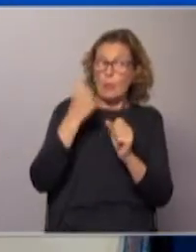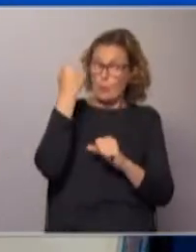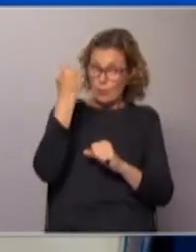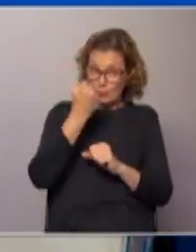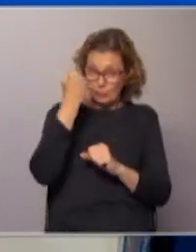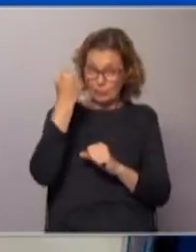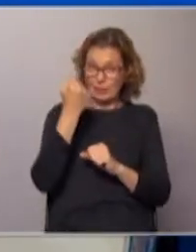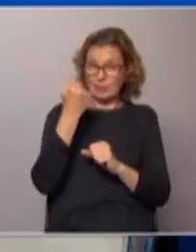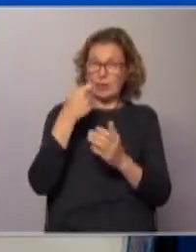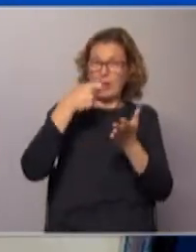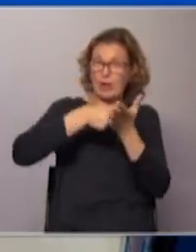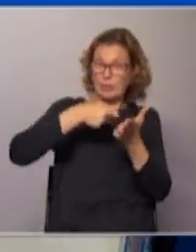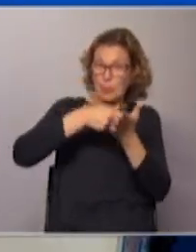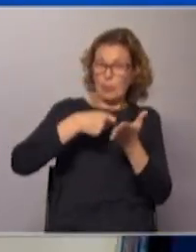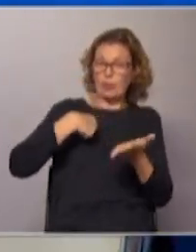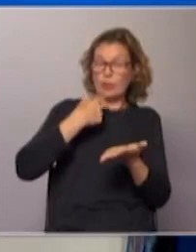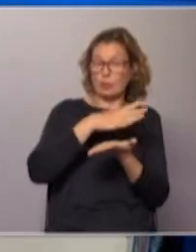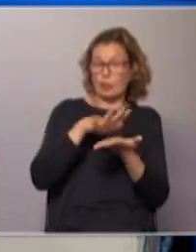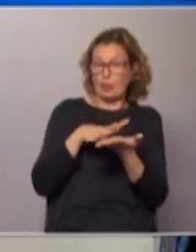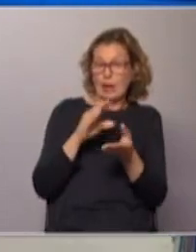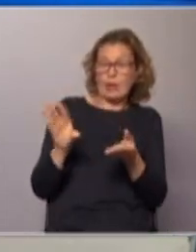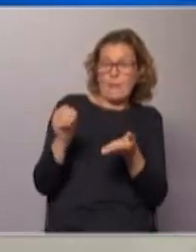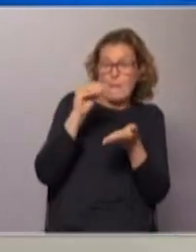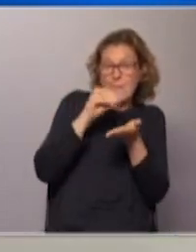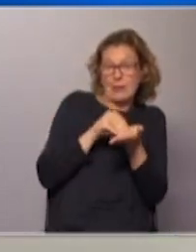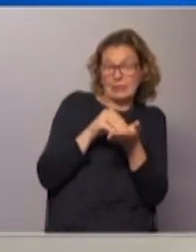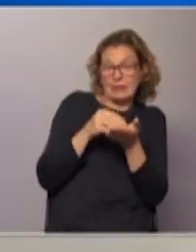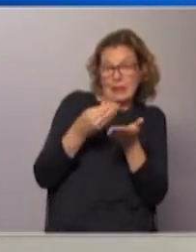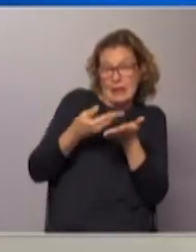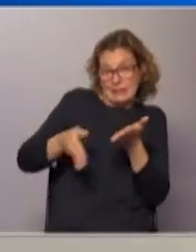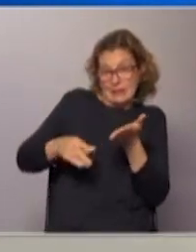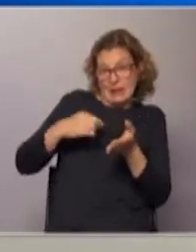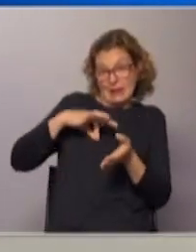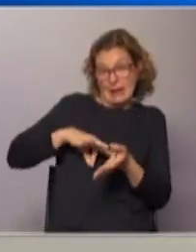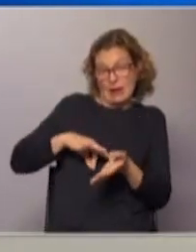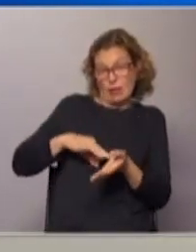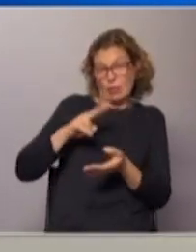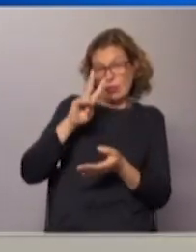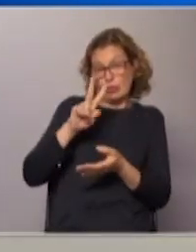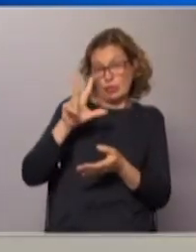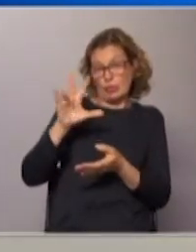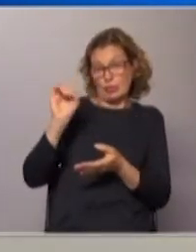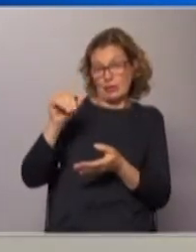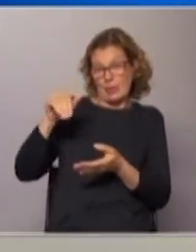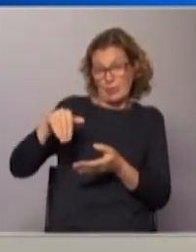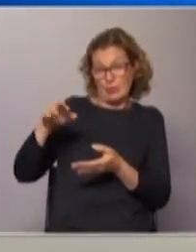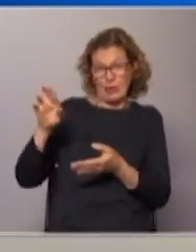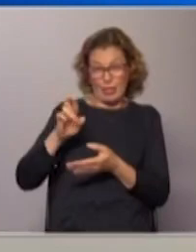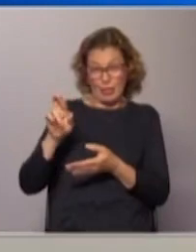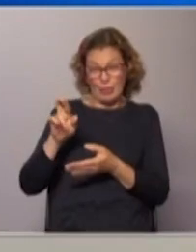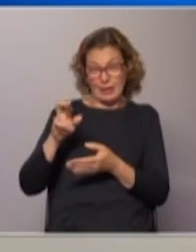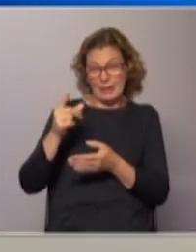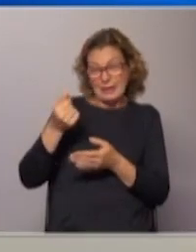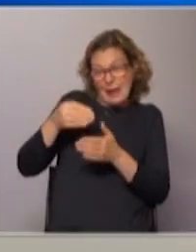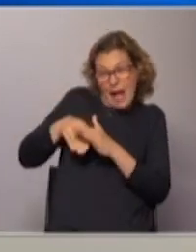en el gasto público social a lo que se suma el achique del salario real 230 millones de dólares es